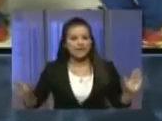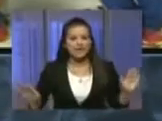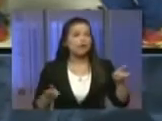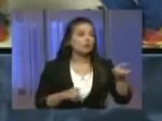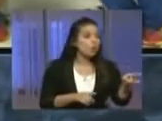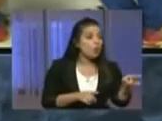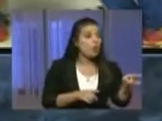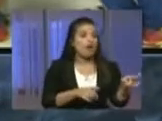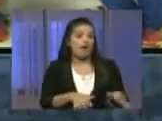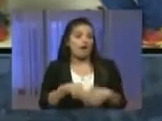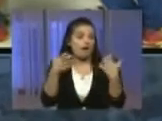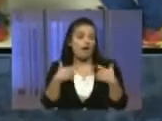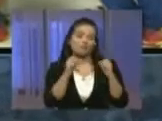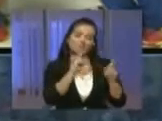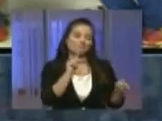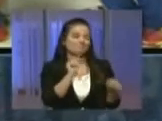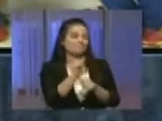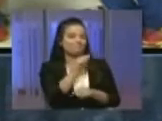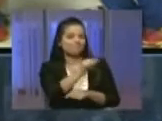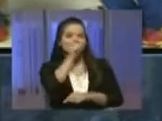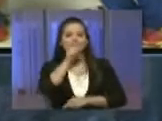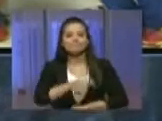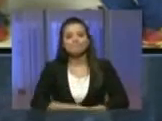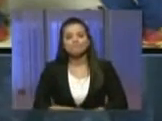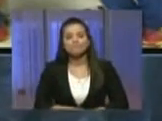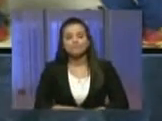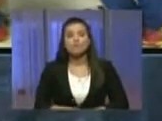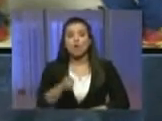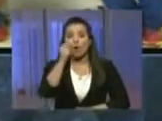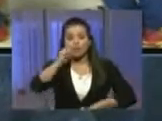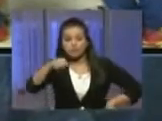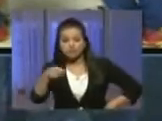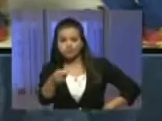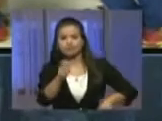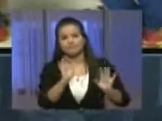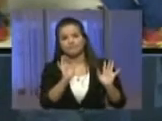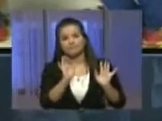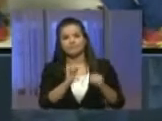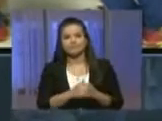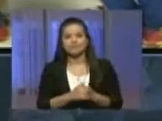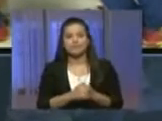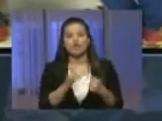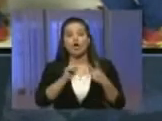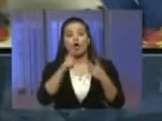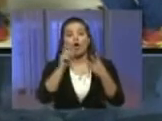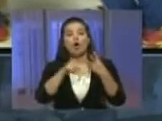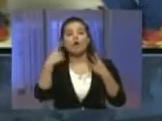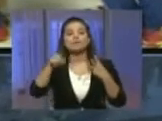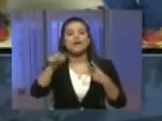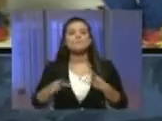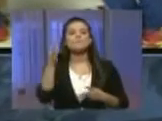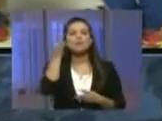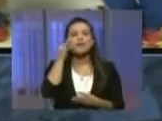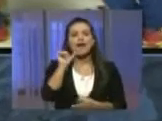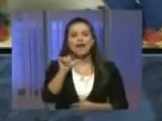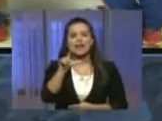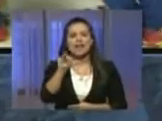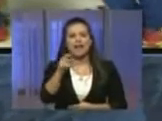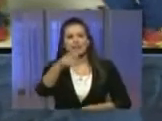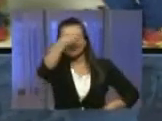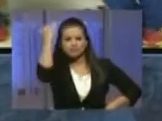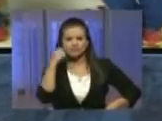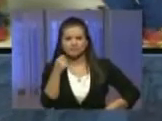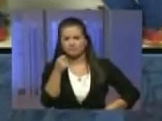arder así de sencillo a Francisco limardo que le metió allí También Alejandra Benítez también cha cha cha cha